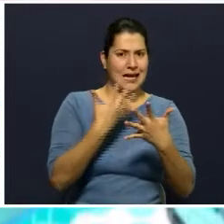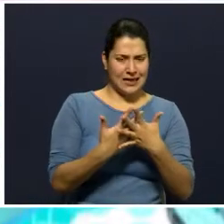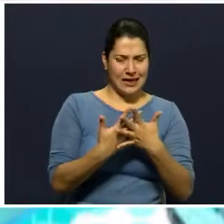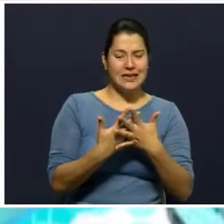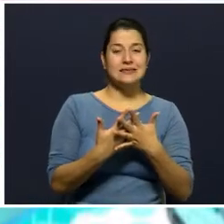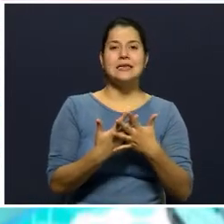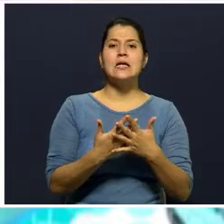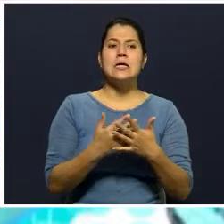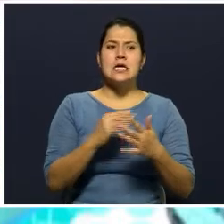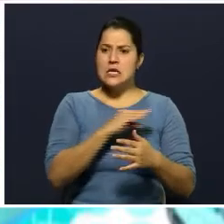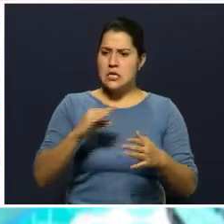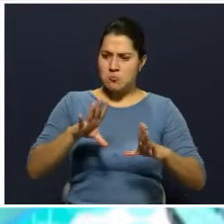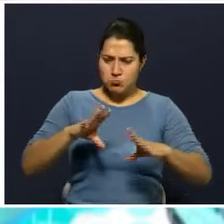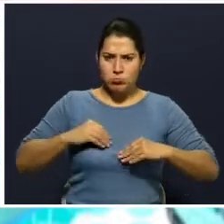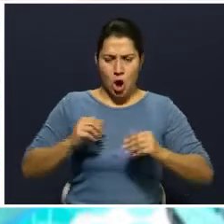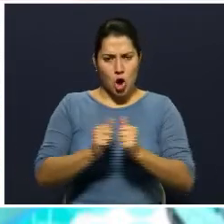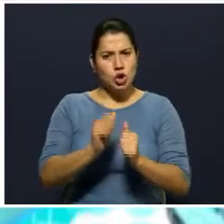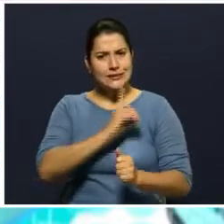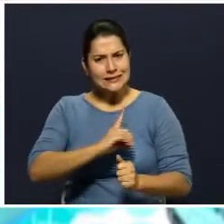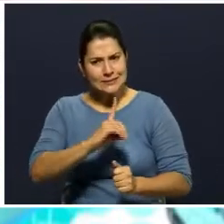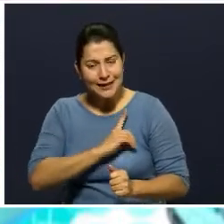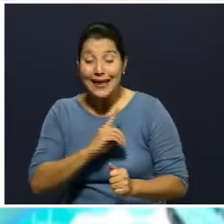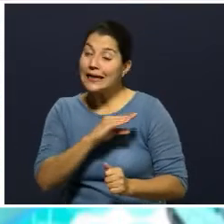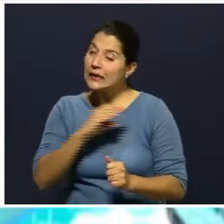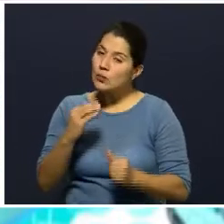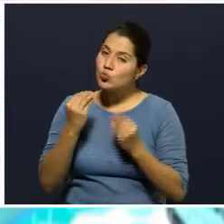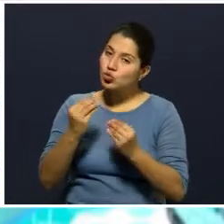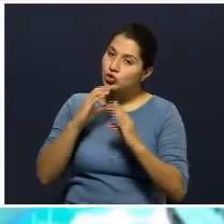con mucha comunicación. Parte de este éxito, creo